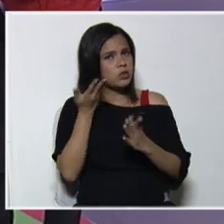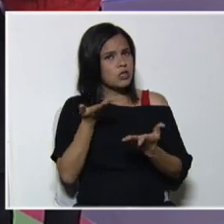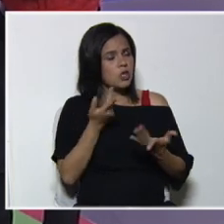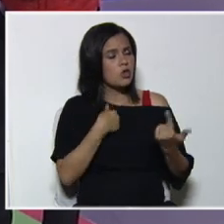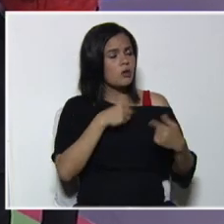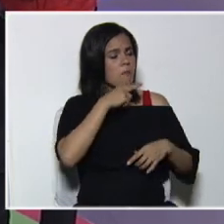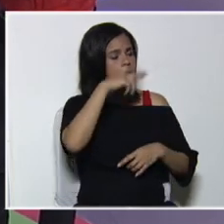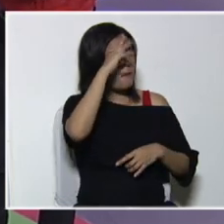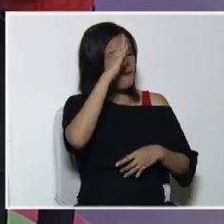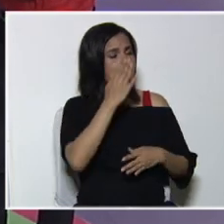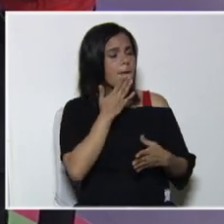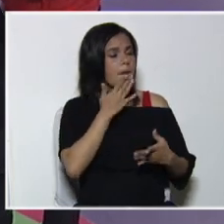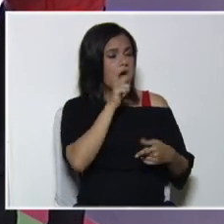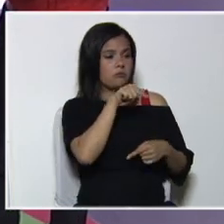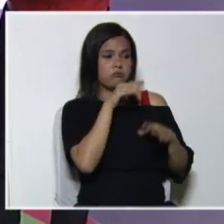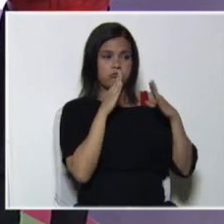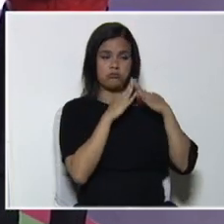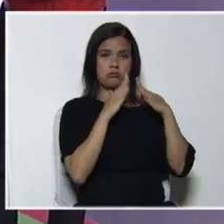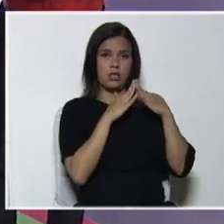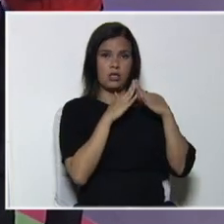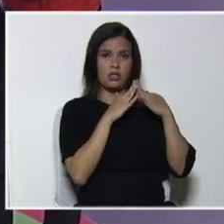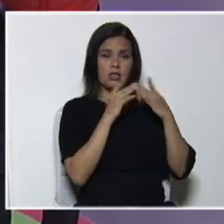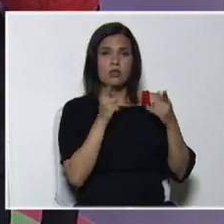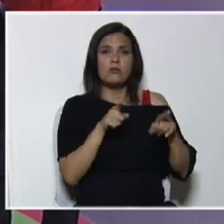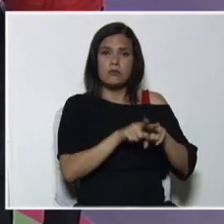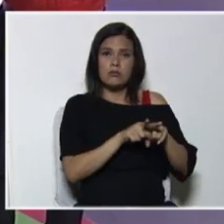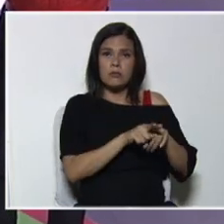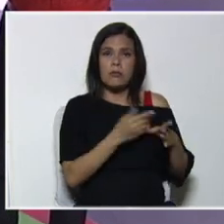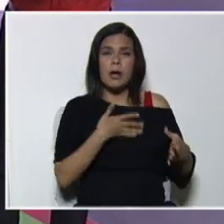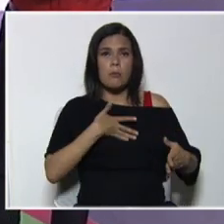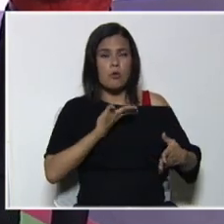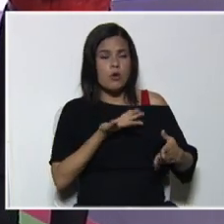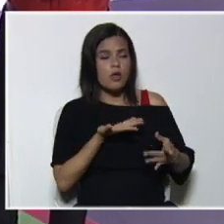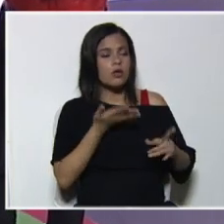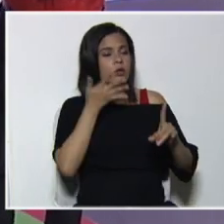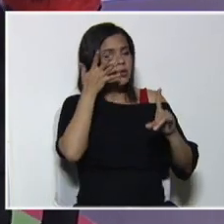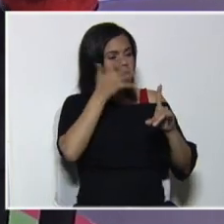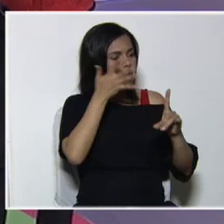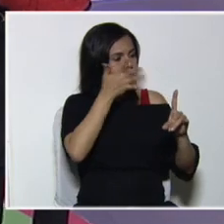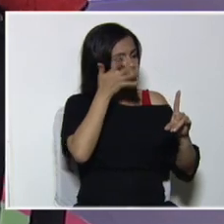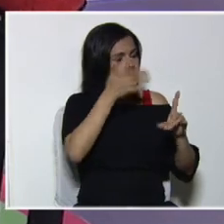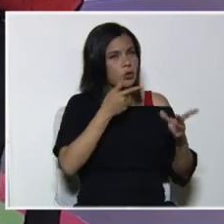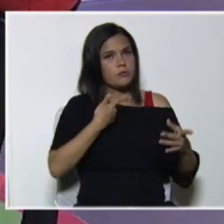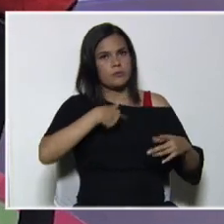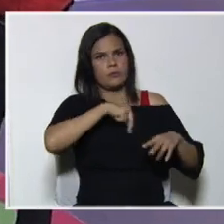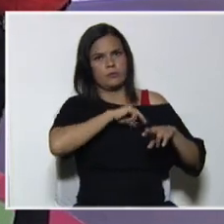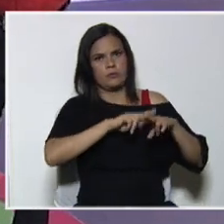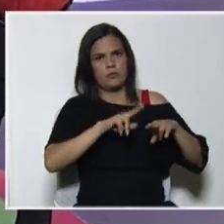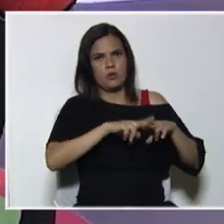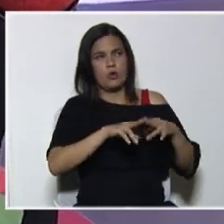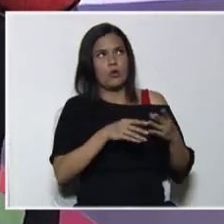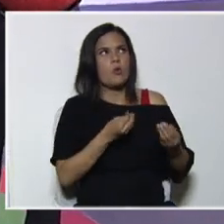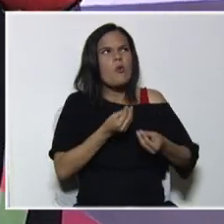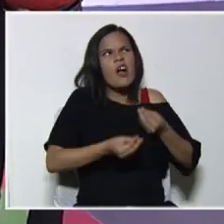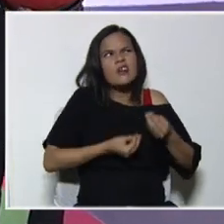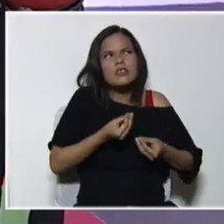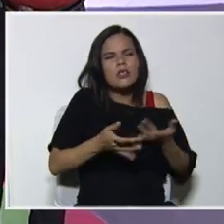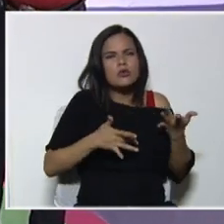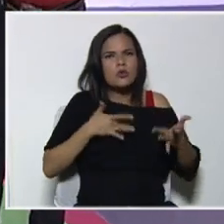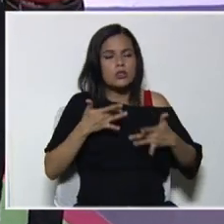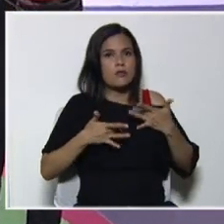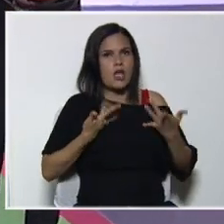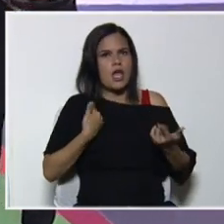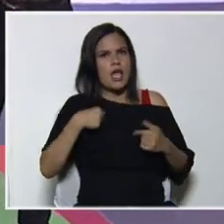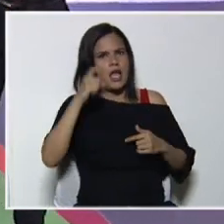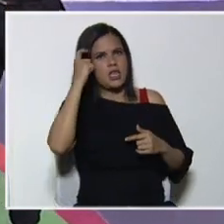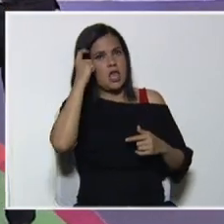padres representantes allá en casa y, por supuesto, para poder orientar a nuestros niños y niñas en la realización de sus actividades. El día